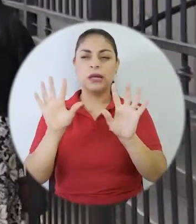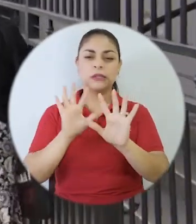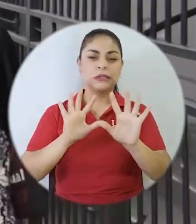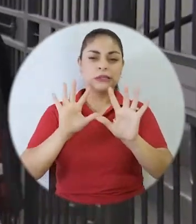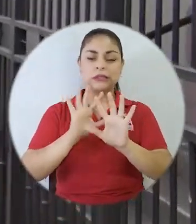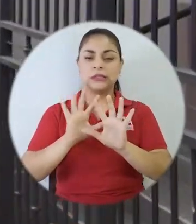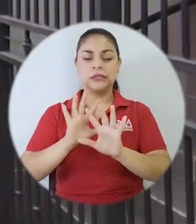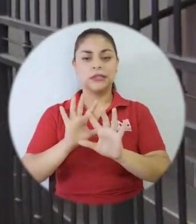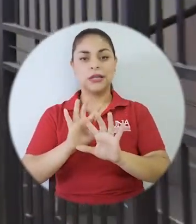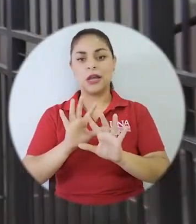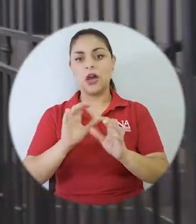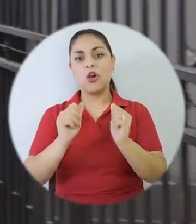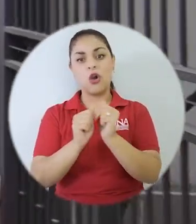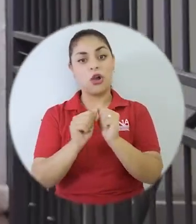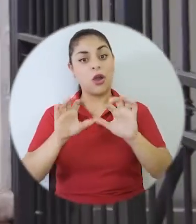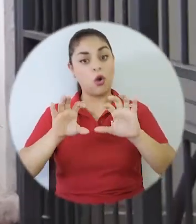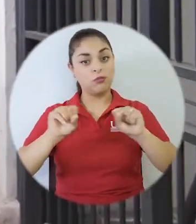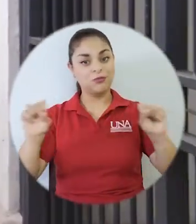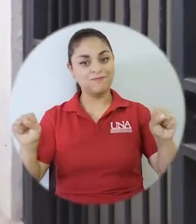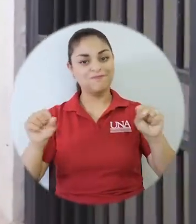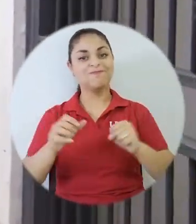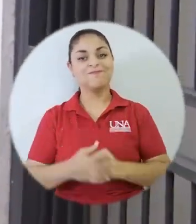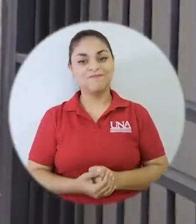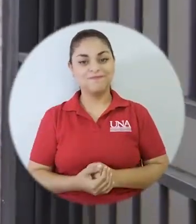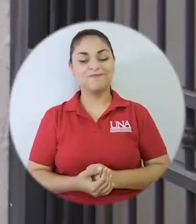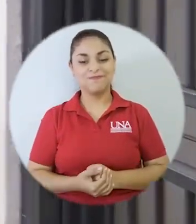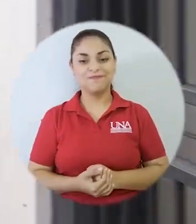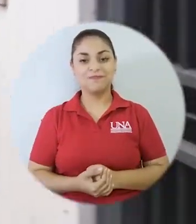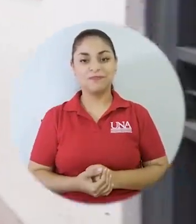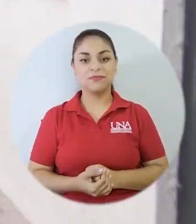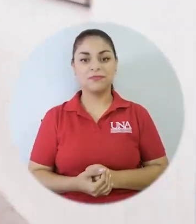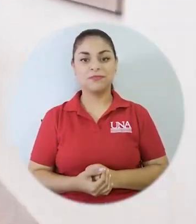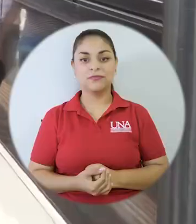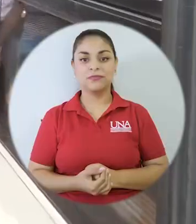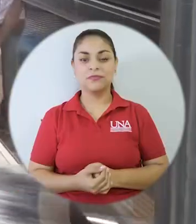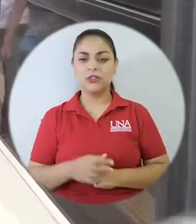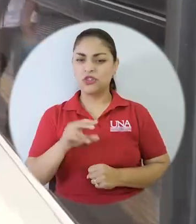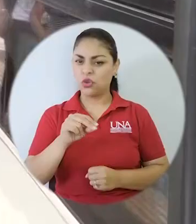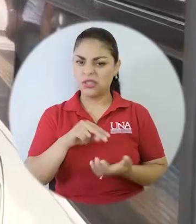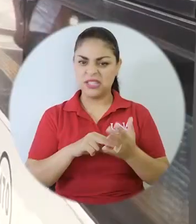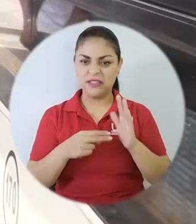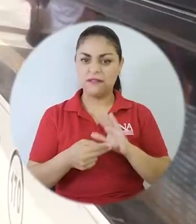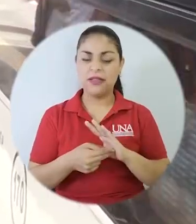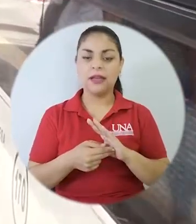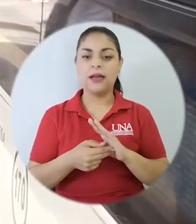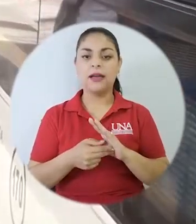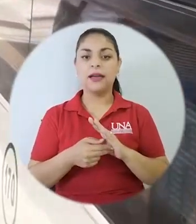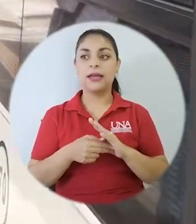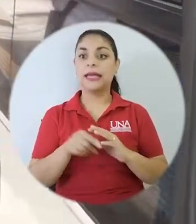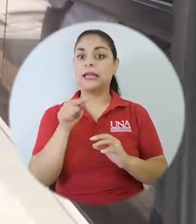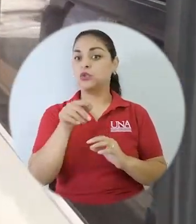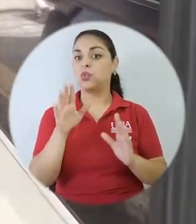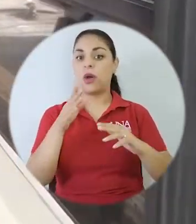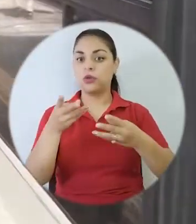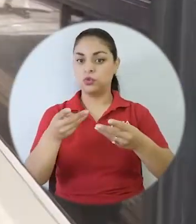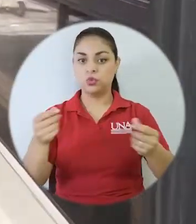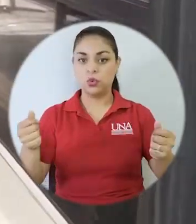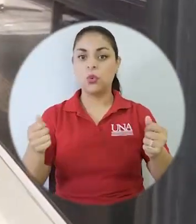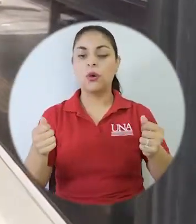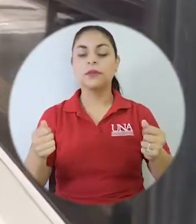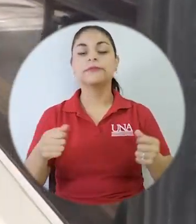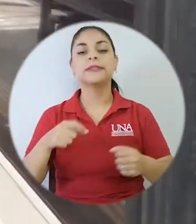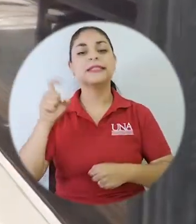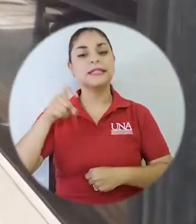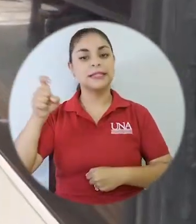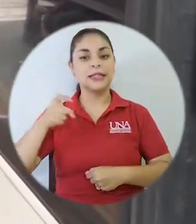puesto turbio el panorama con todo el problema de la corrupción. Eso no quiere decir que no sea la solución, quiere decir